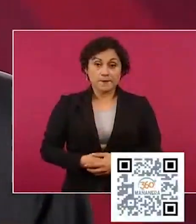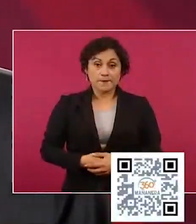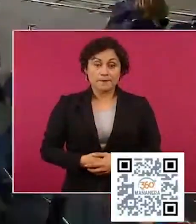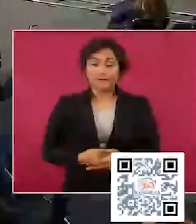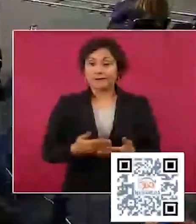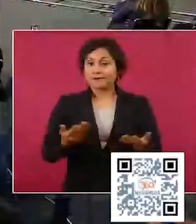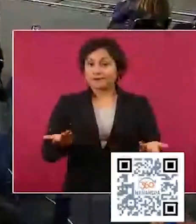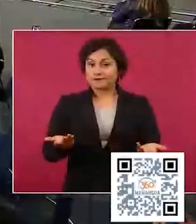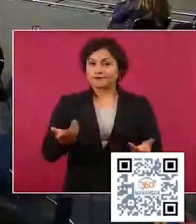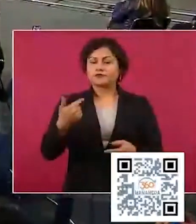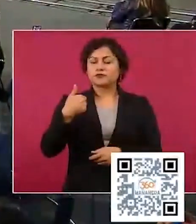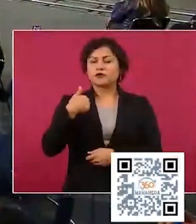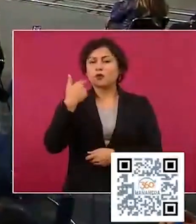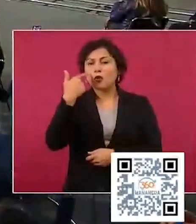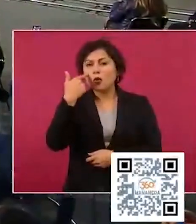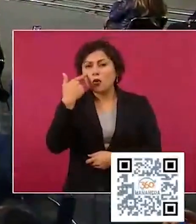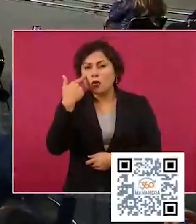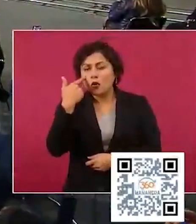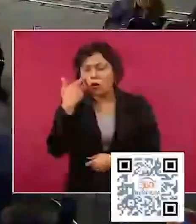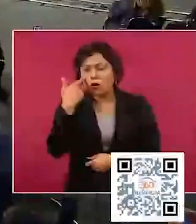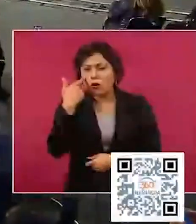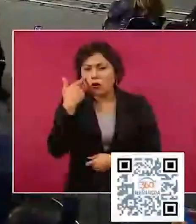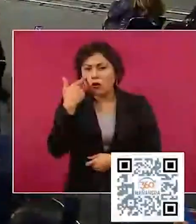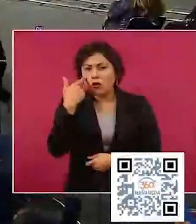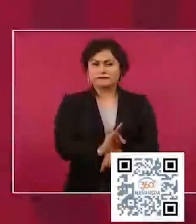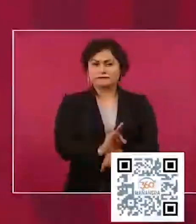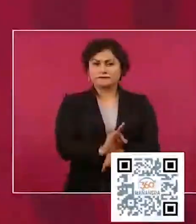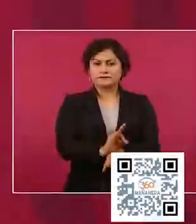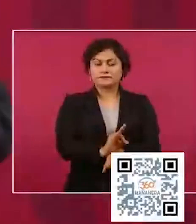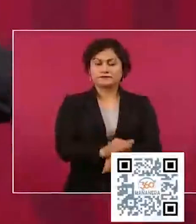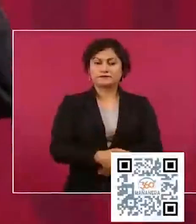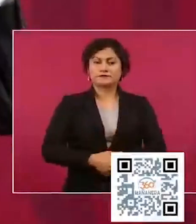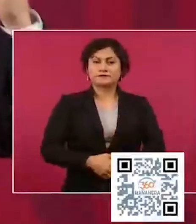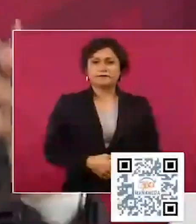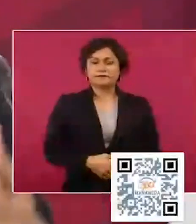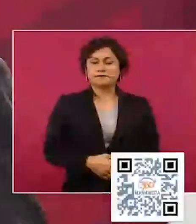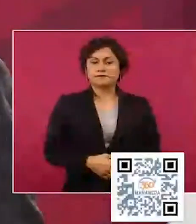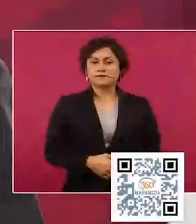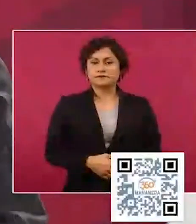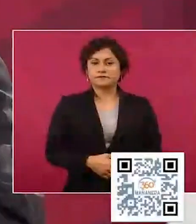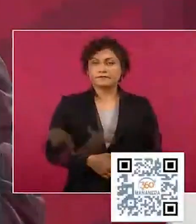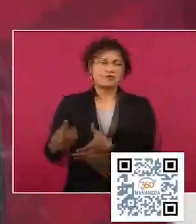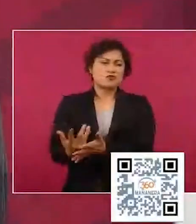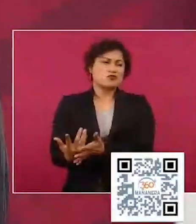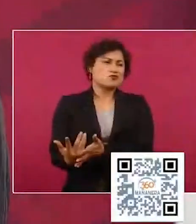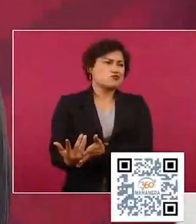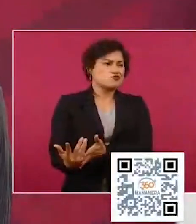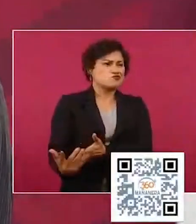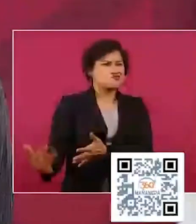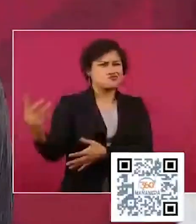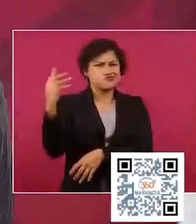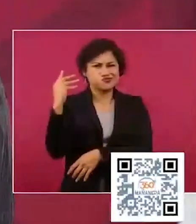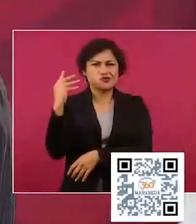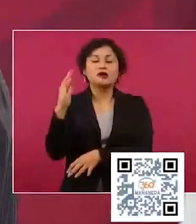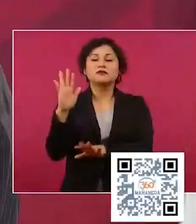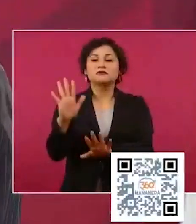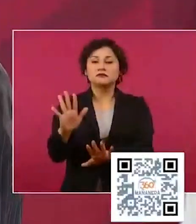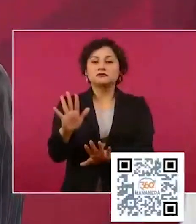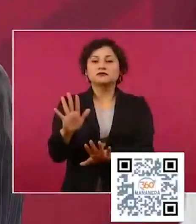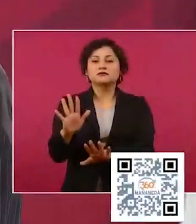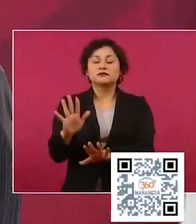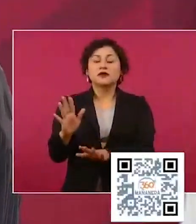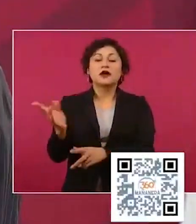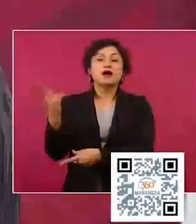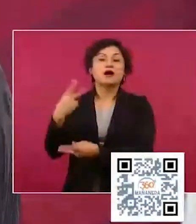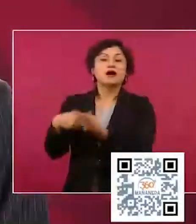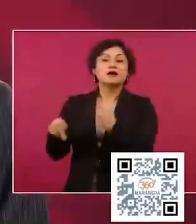sucedió viendo de que para defender esto porque es mucha su prepotencia llegaron los